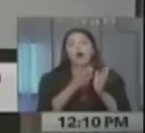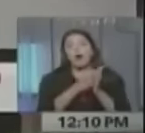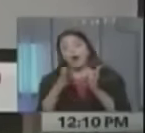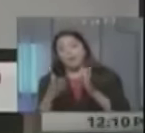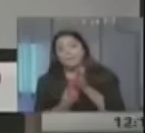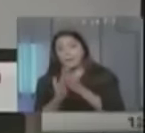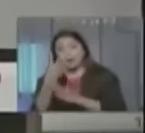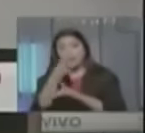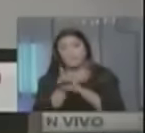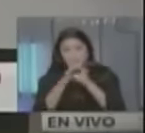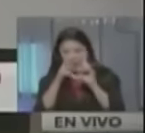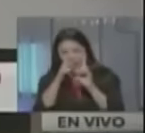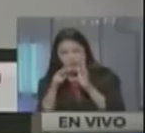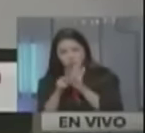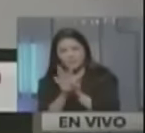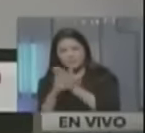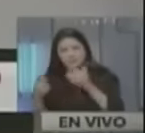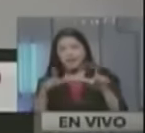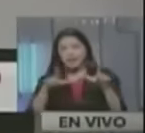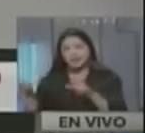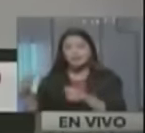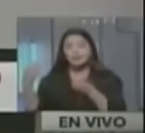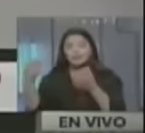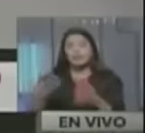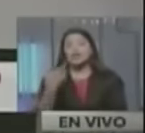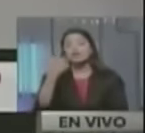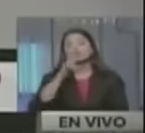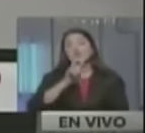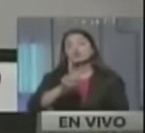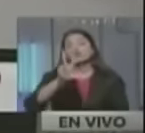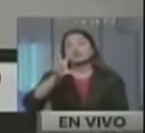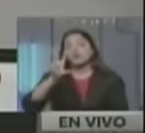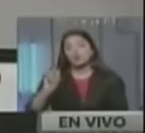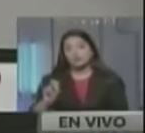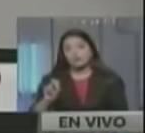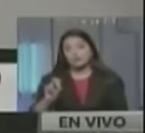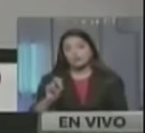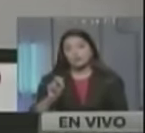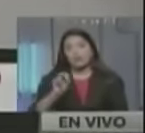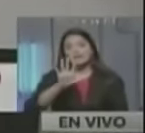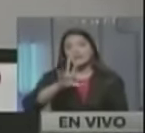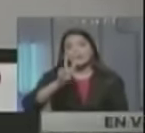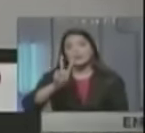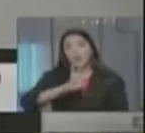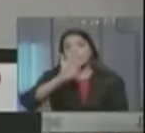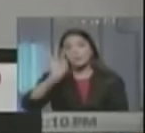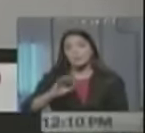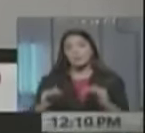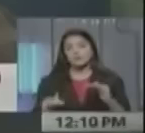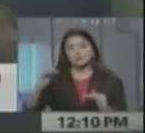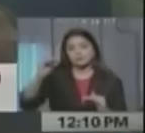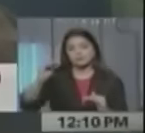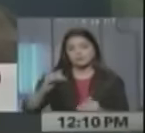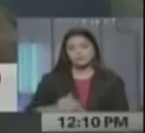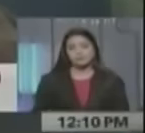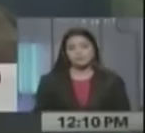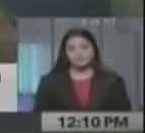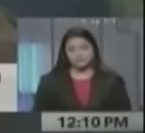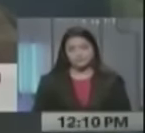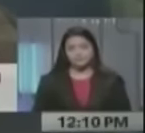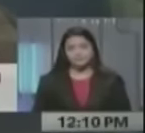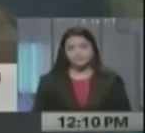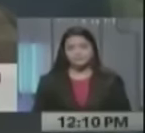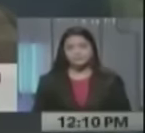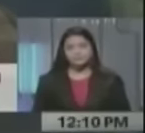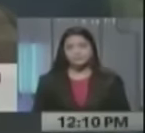hemos entregado 230 millones de unidades, un 52% de incremento. Por